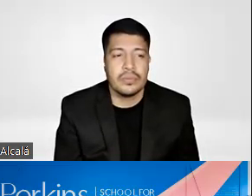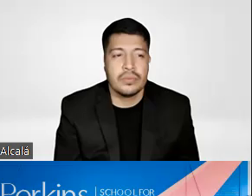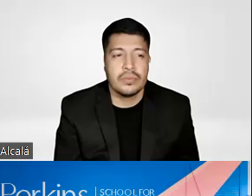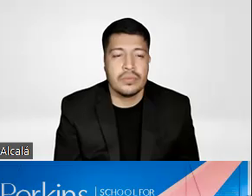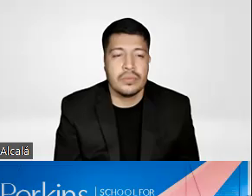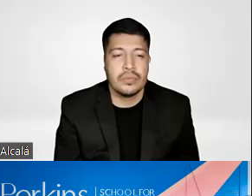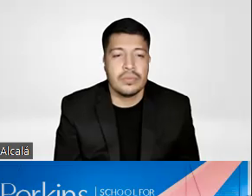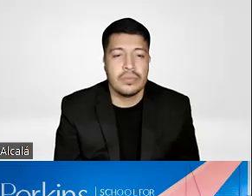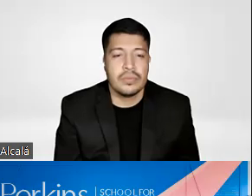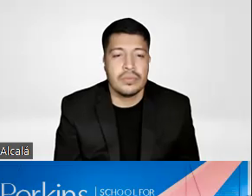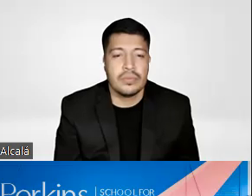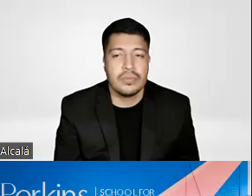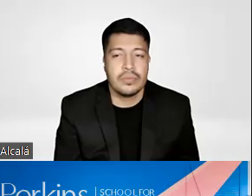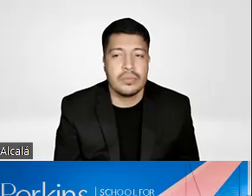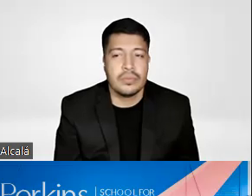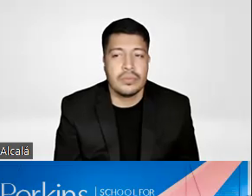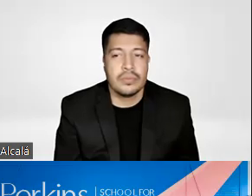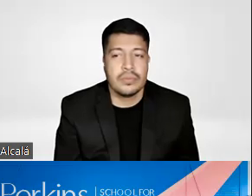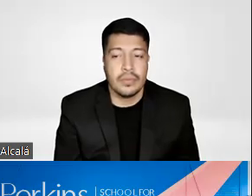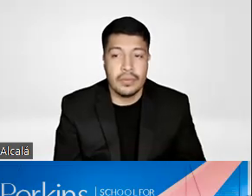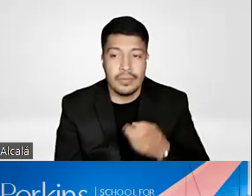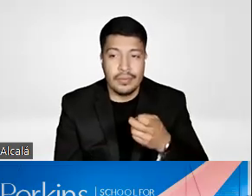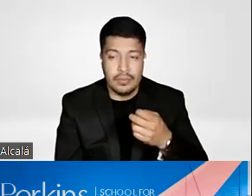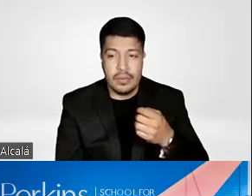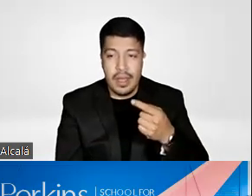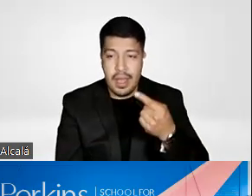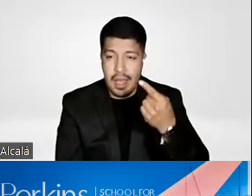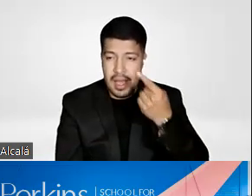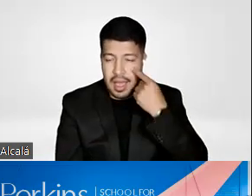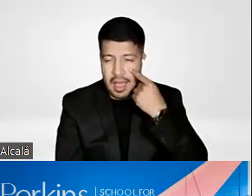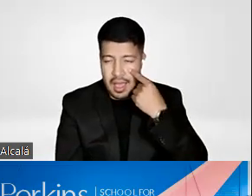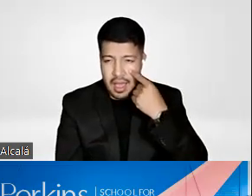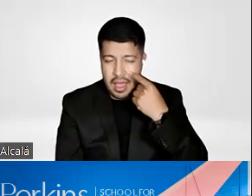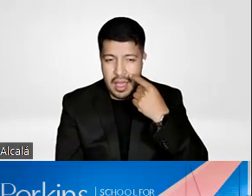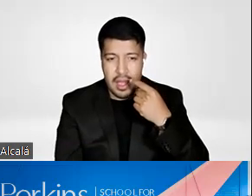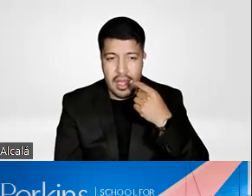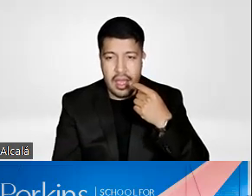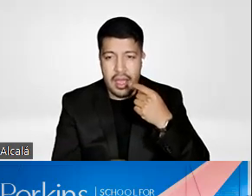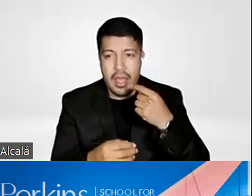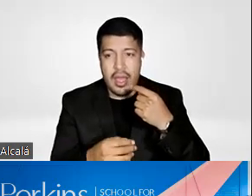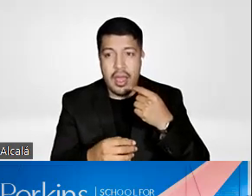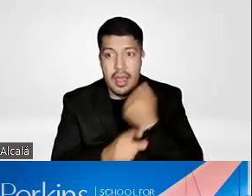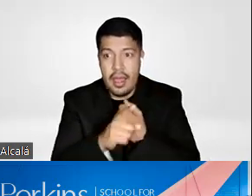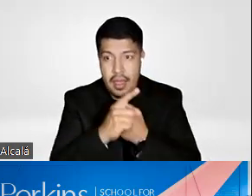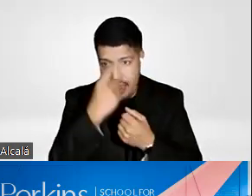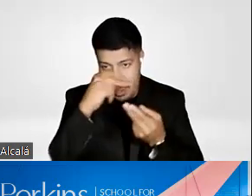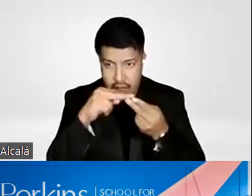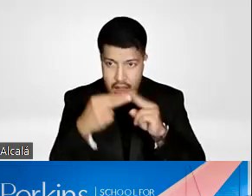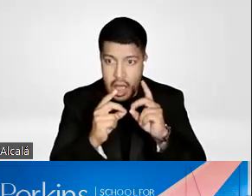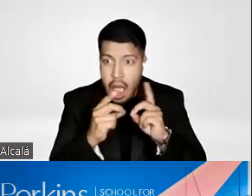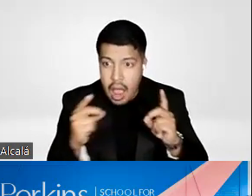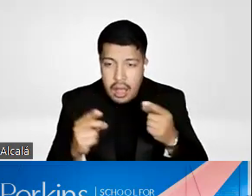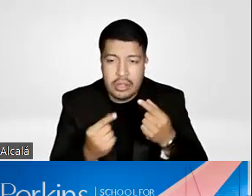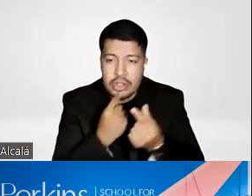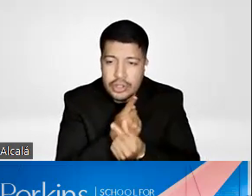es una de las primeras 5 causas, los trastornos del neurodesarrollo de discapacidad de la infancia. En vistas